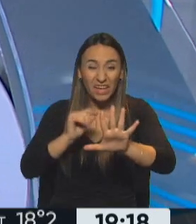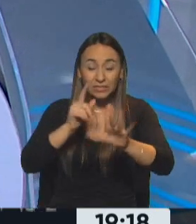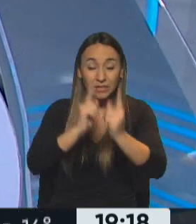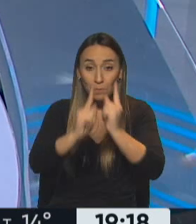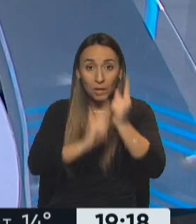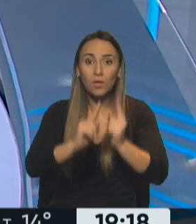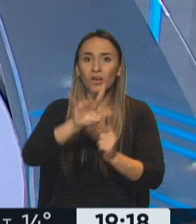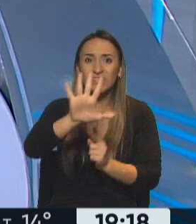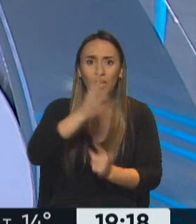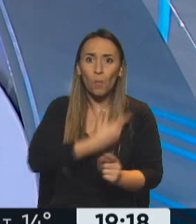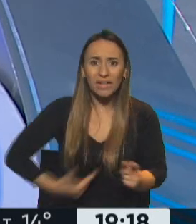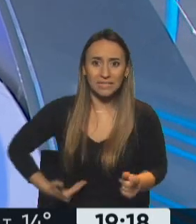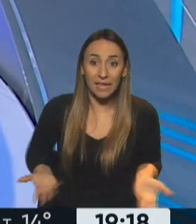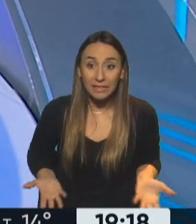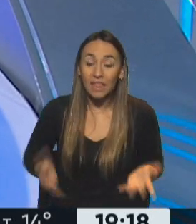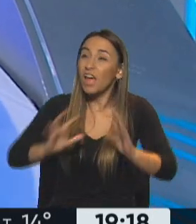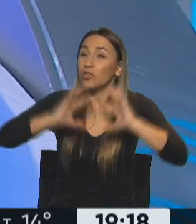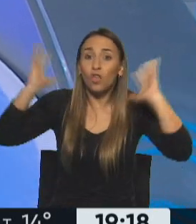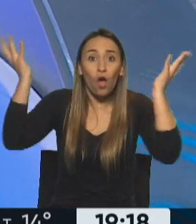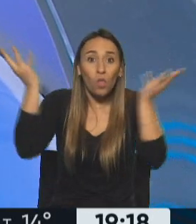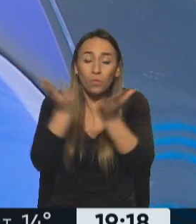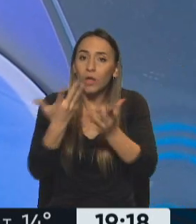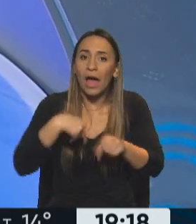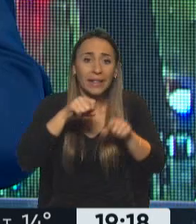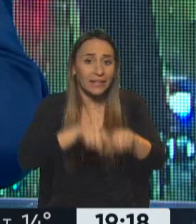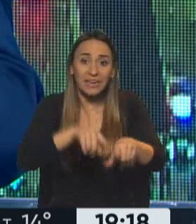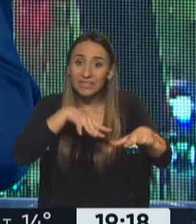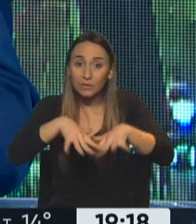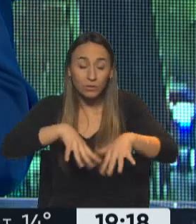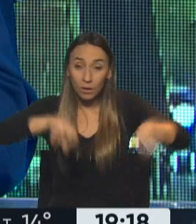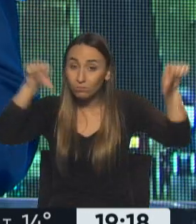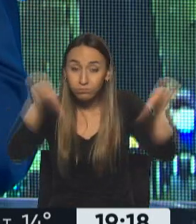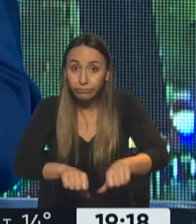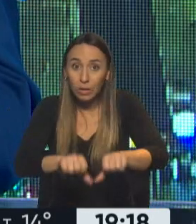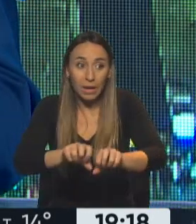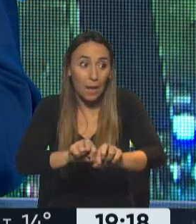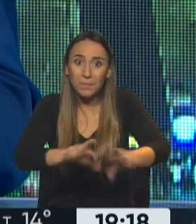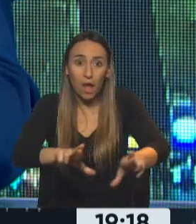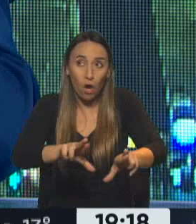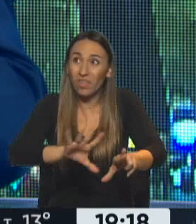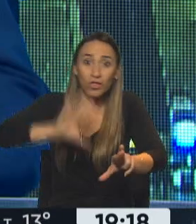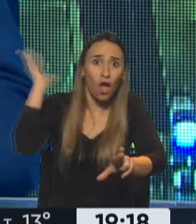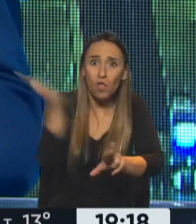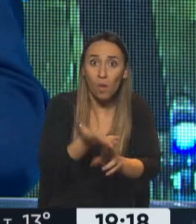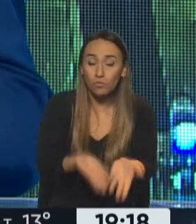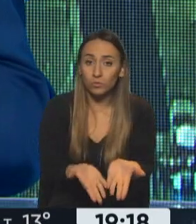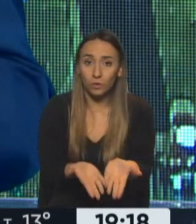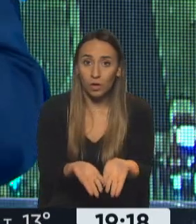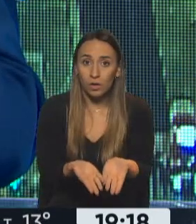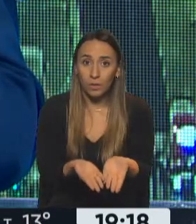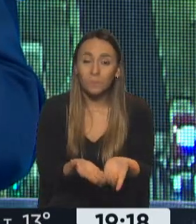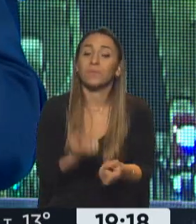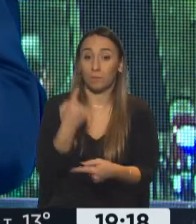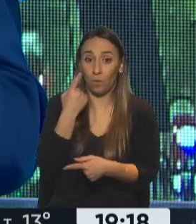peor default de la historia de la humanidad. Fíjense hasta dónde llega la tosudez de